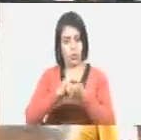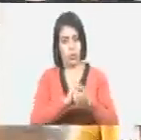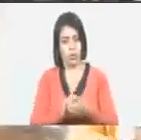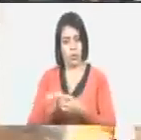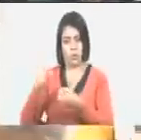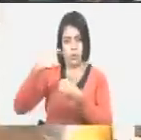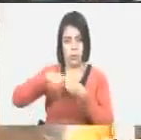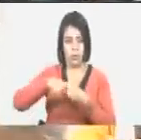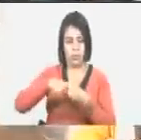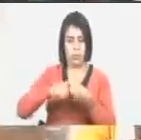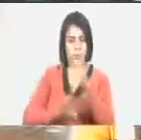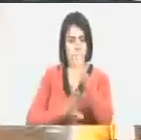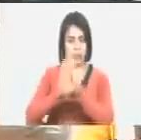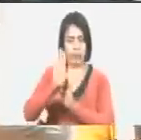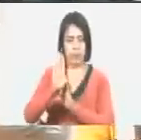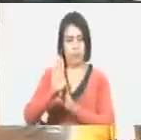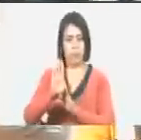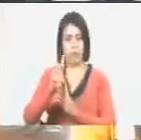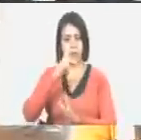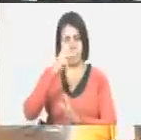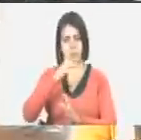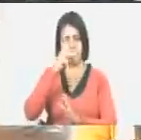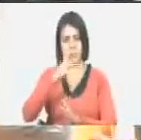de Avanzada Progresista y